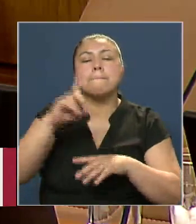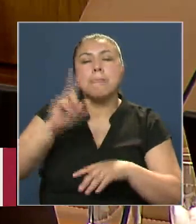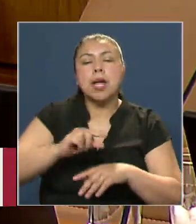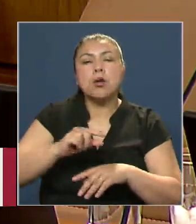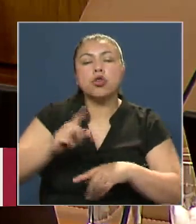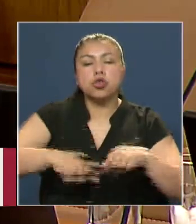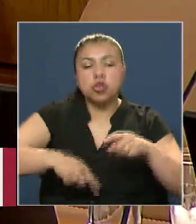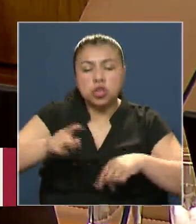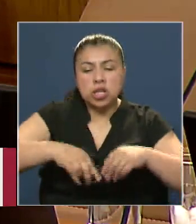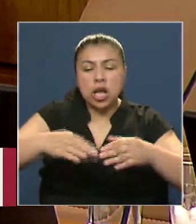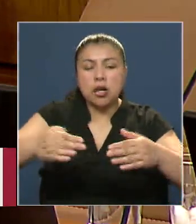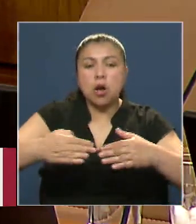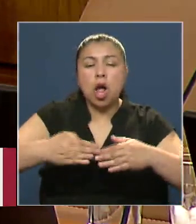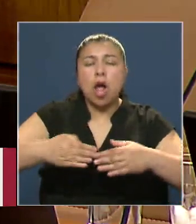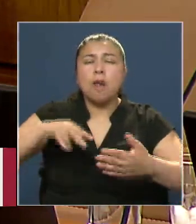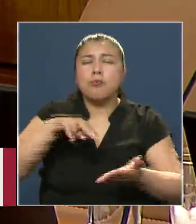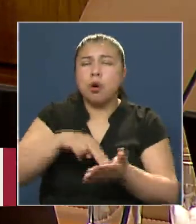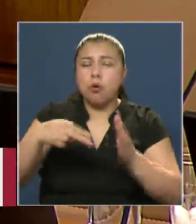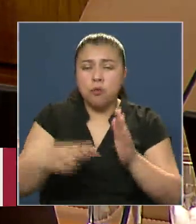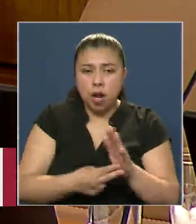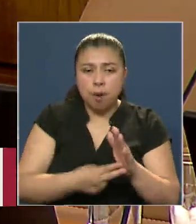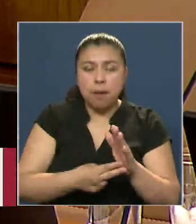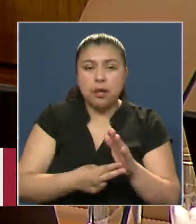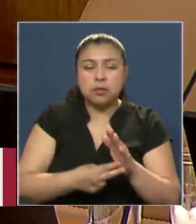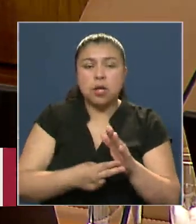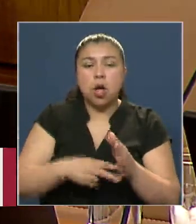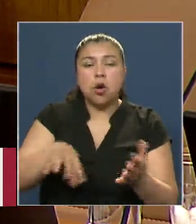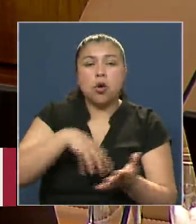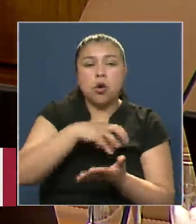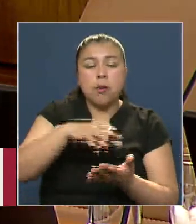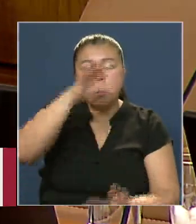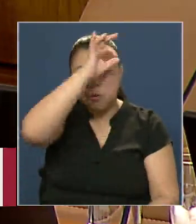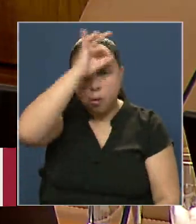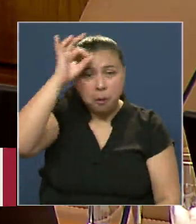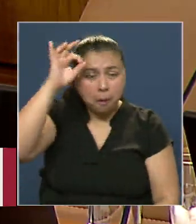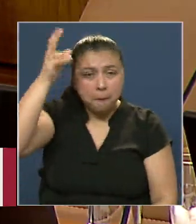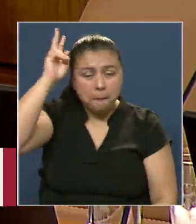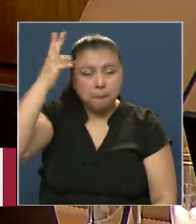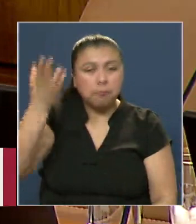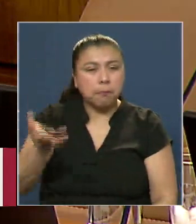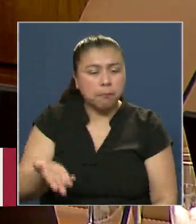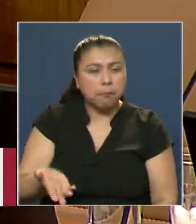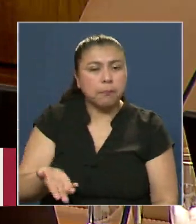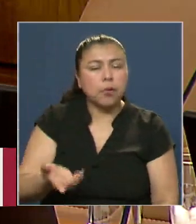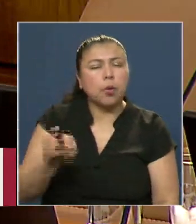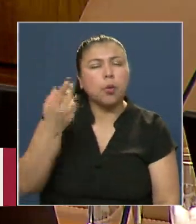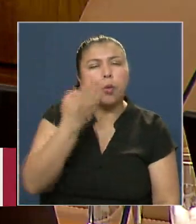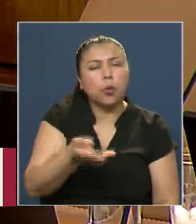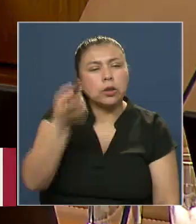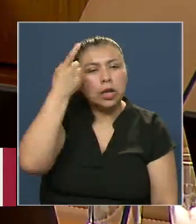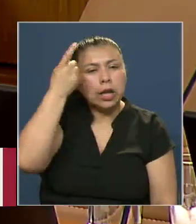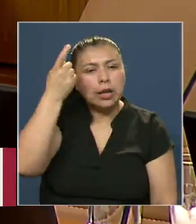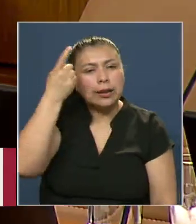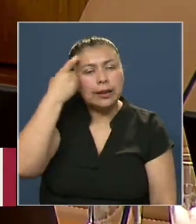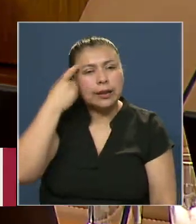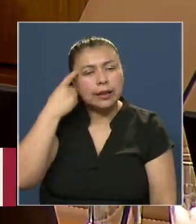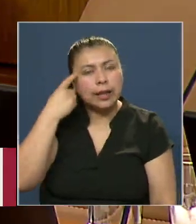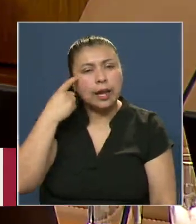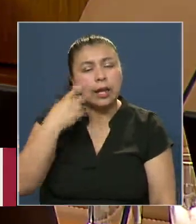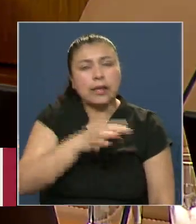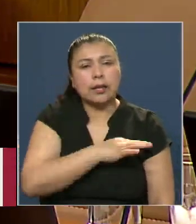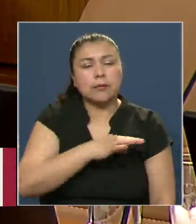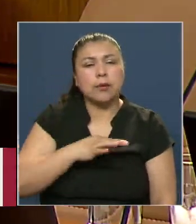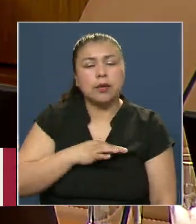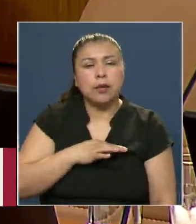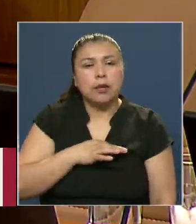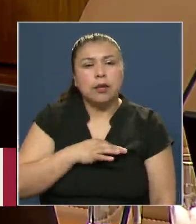problema con el pueblo mapuche. ¿Usted cree que alguien en el Ministerio